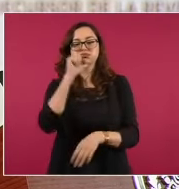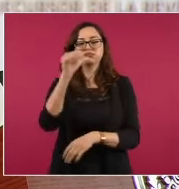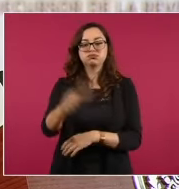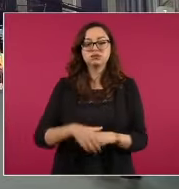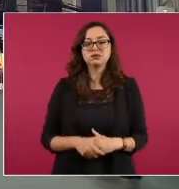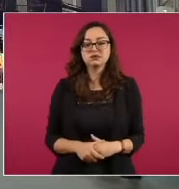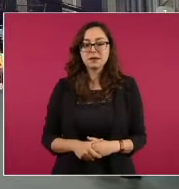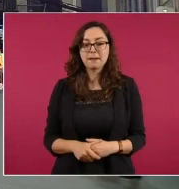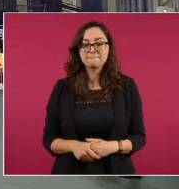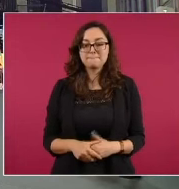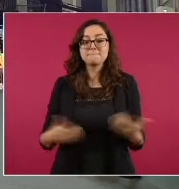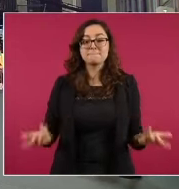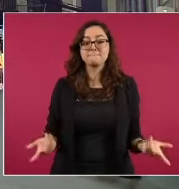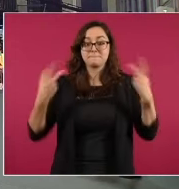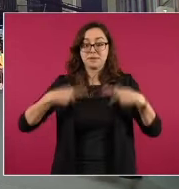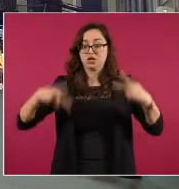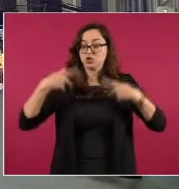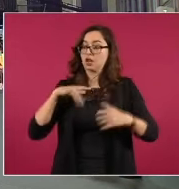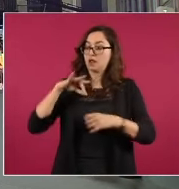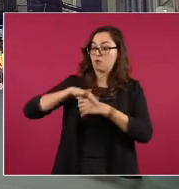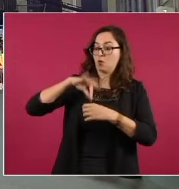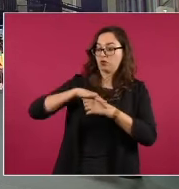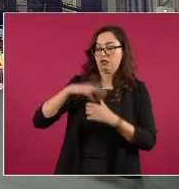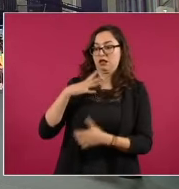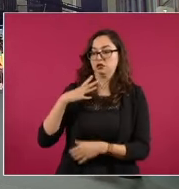Todavía el que fue electo, pues